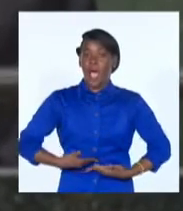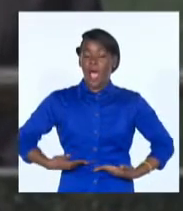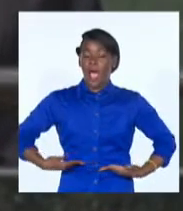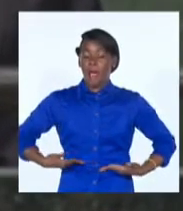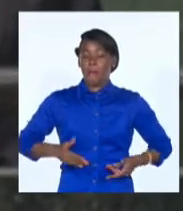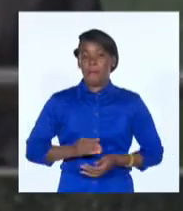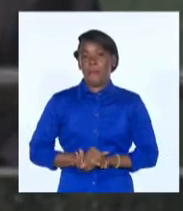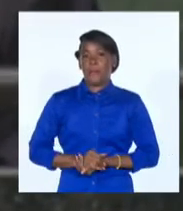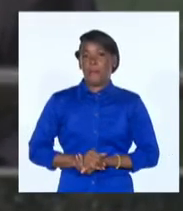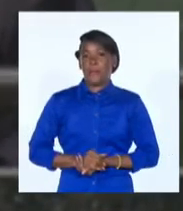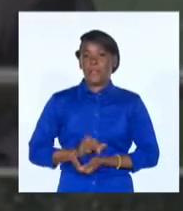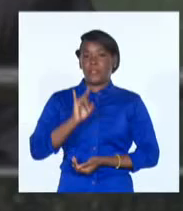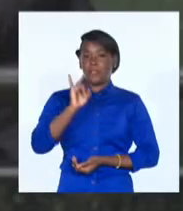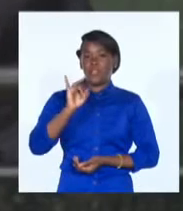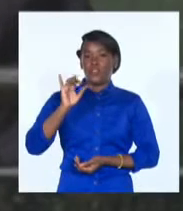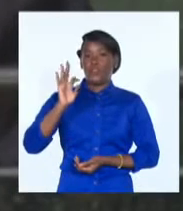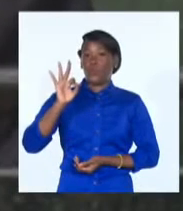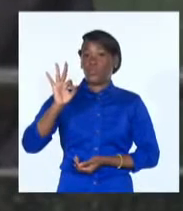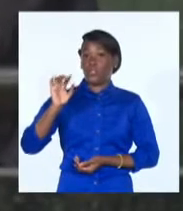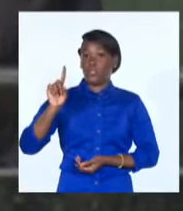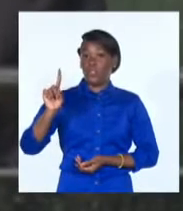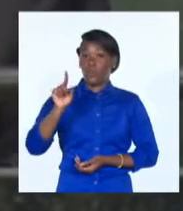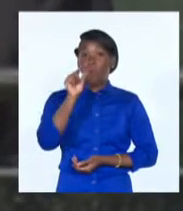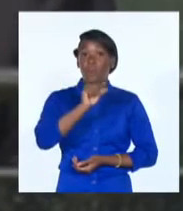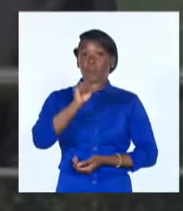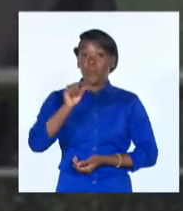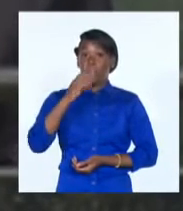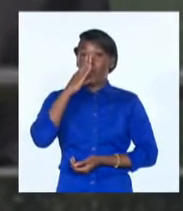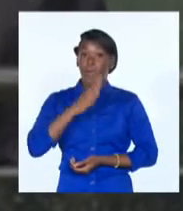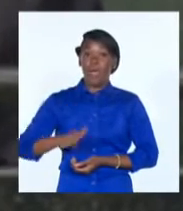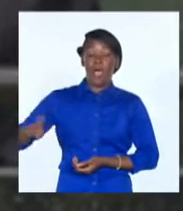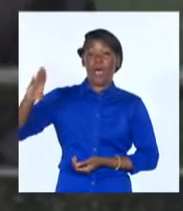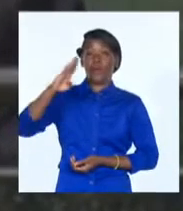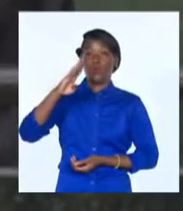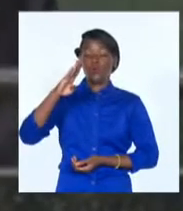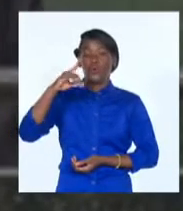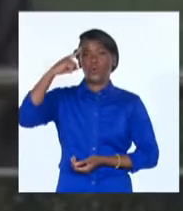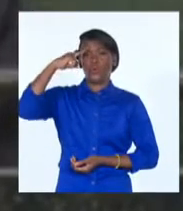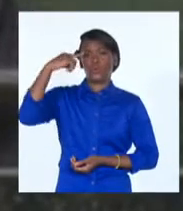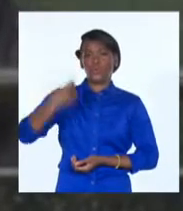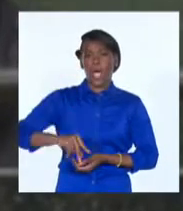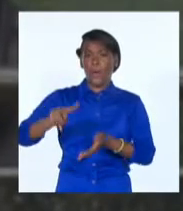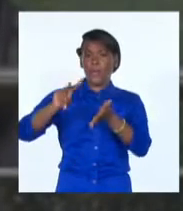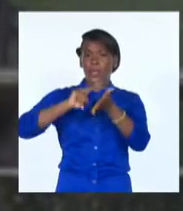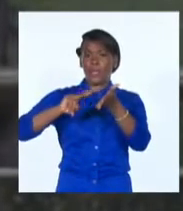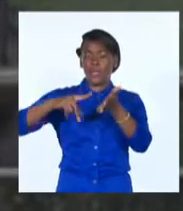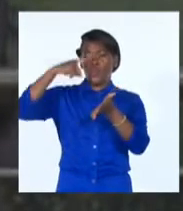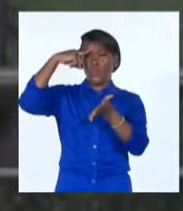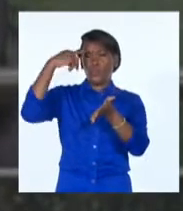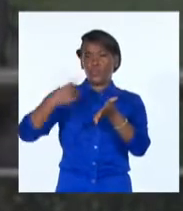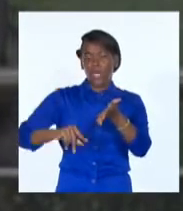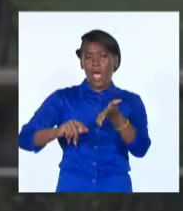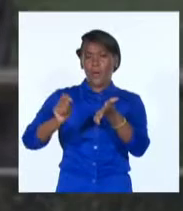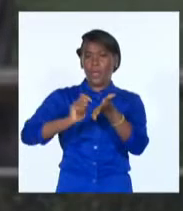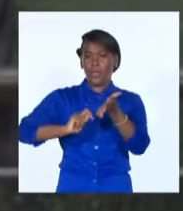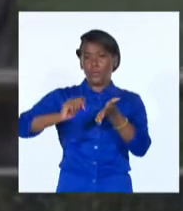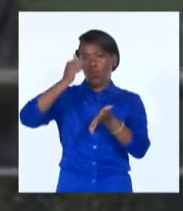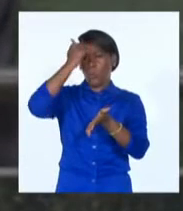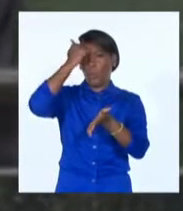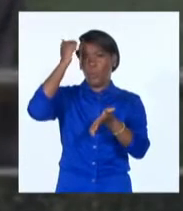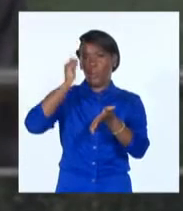781 millones de adultos son analfabetos y 17.000 niños mueren cada día